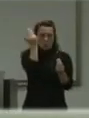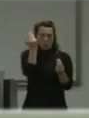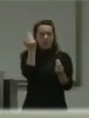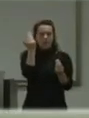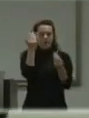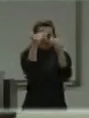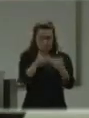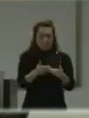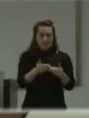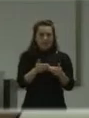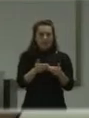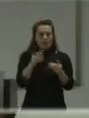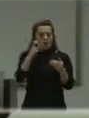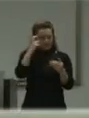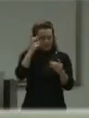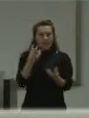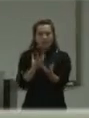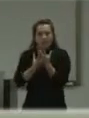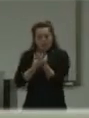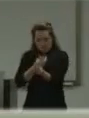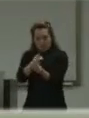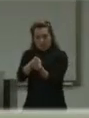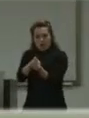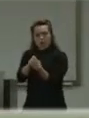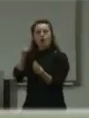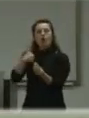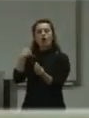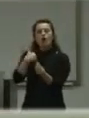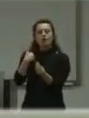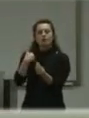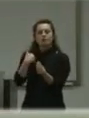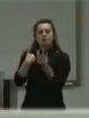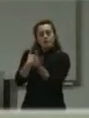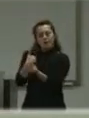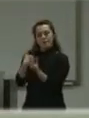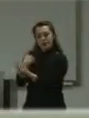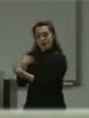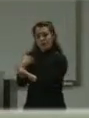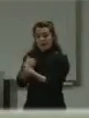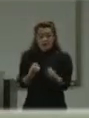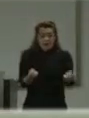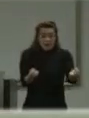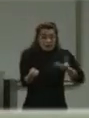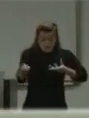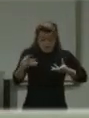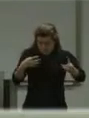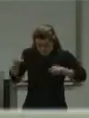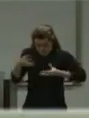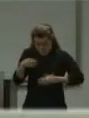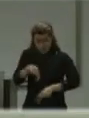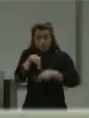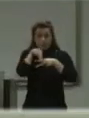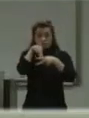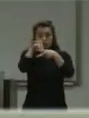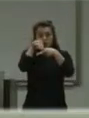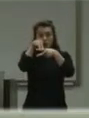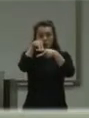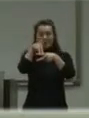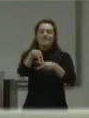discapacidad cognitiva un grupo focal con jóvenes y creo que todos esos insumos nos permiten hoy ver